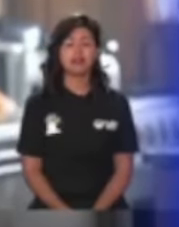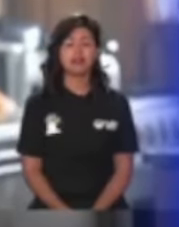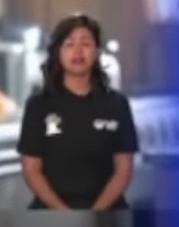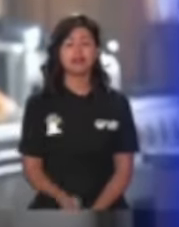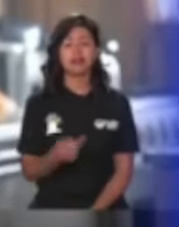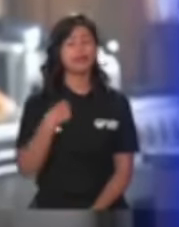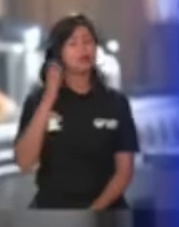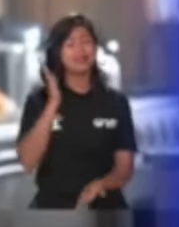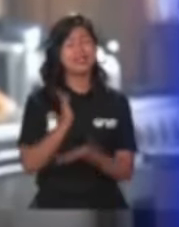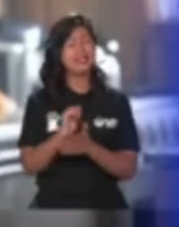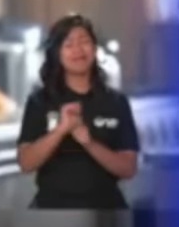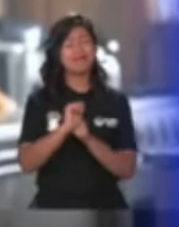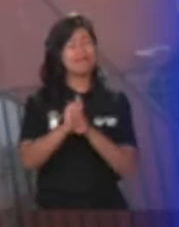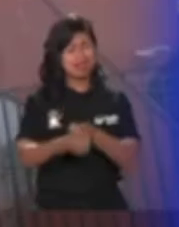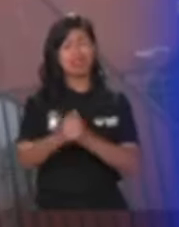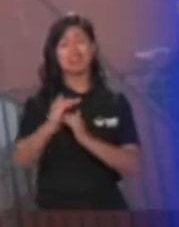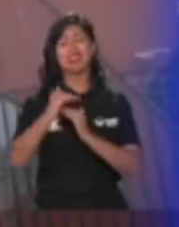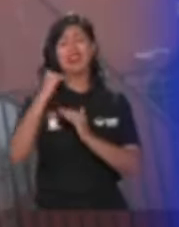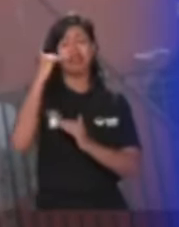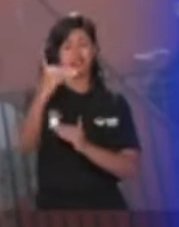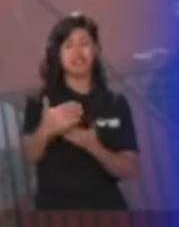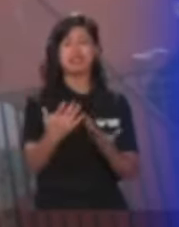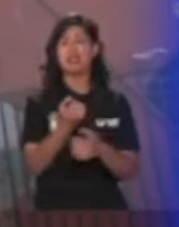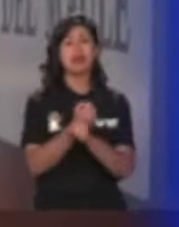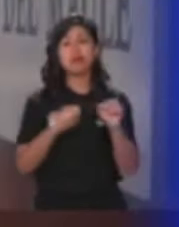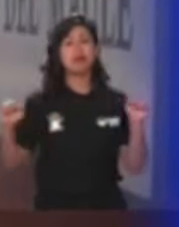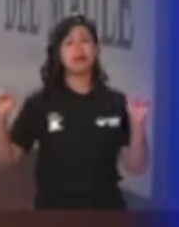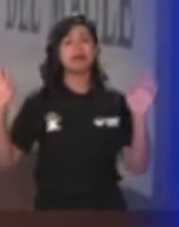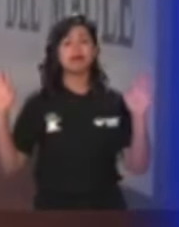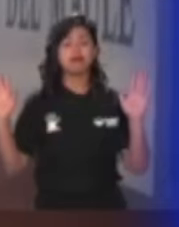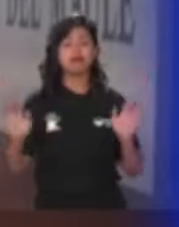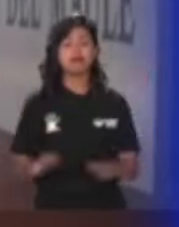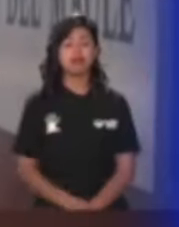Por ello tengo que salir adelante, salir a flote y no nos podemos quedar en las cuerdas.